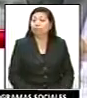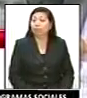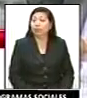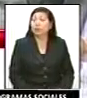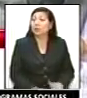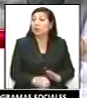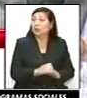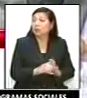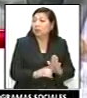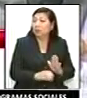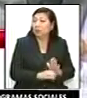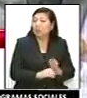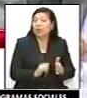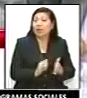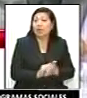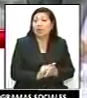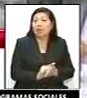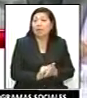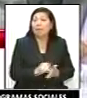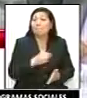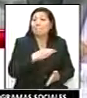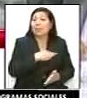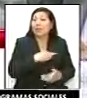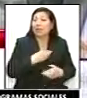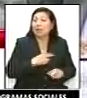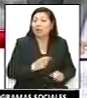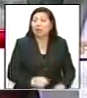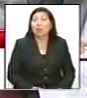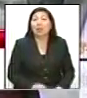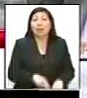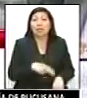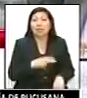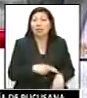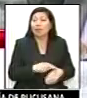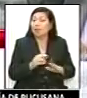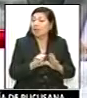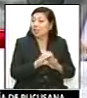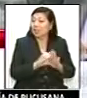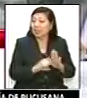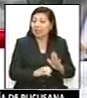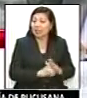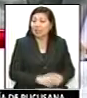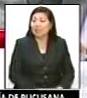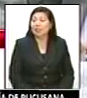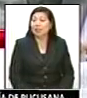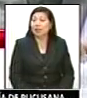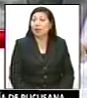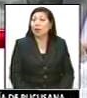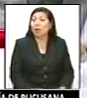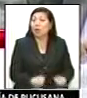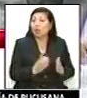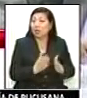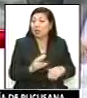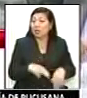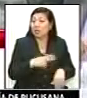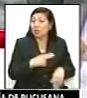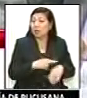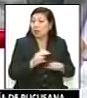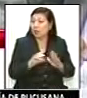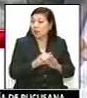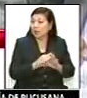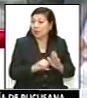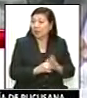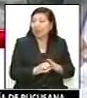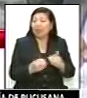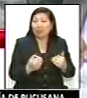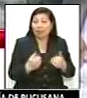La conclusión es de que el Ministerio Público es un órgano de naturaleza constitucional. Y como órgano de naturaleza constitucional